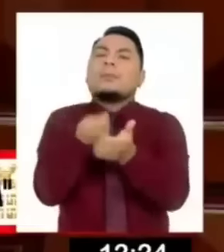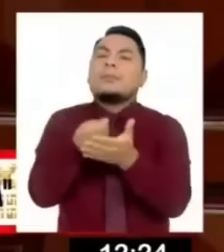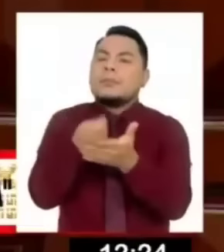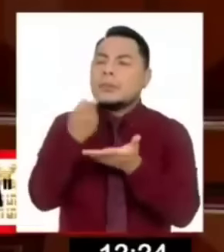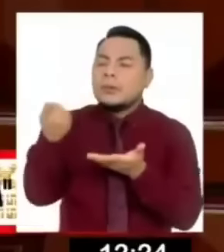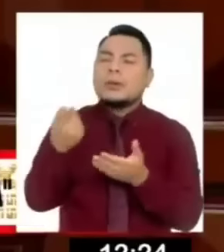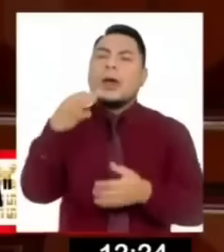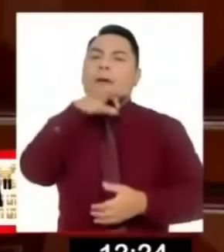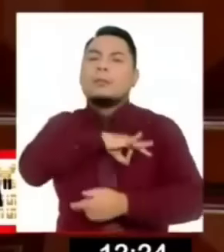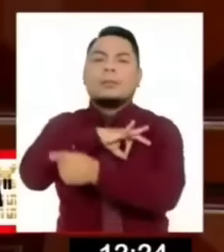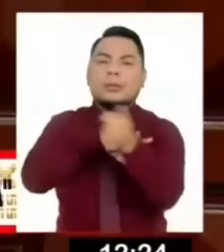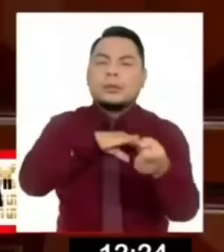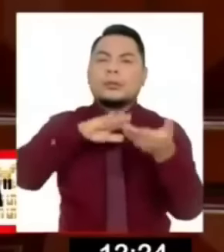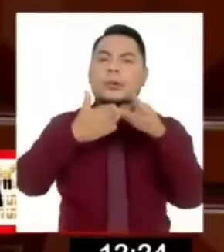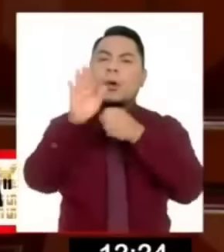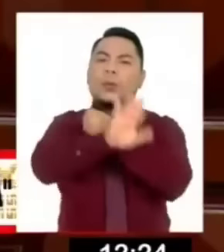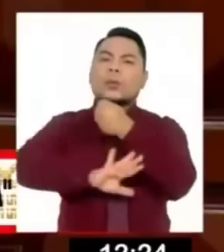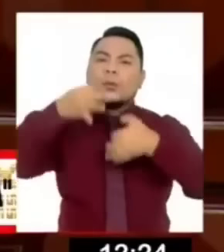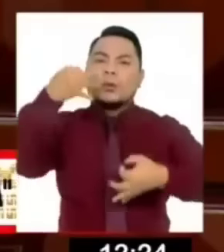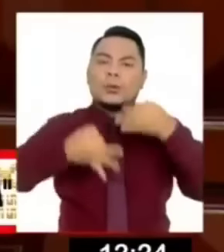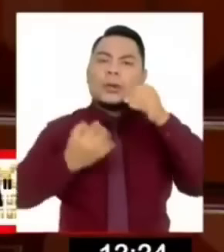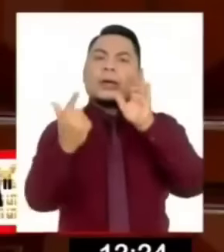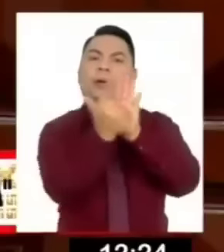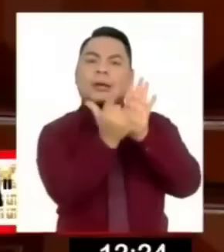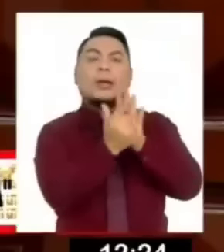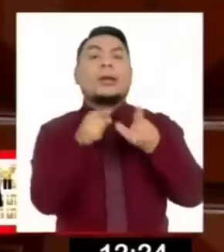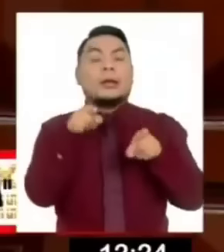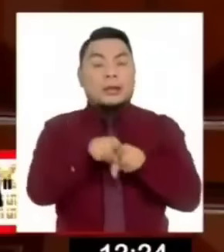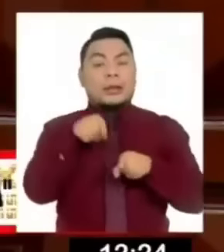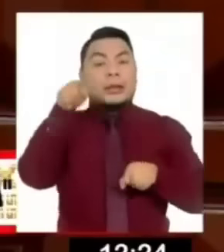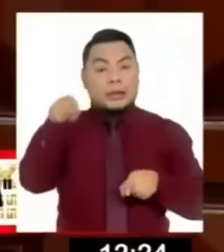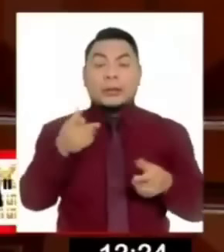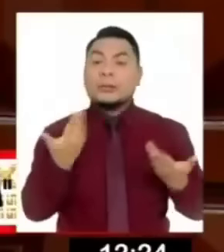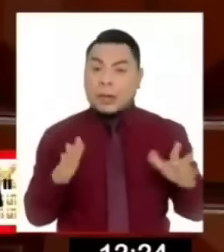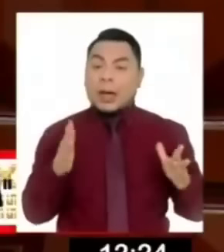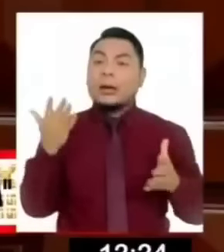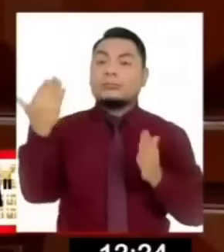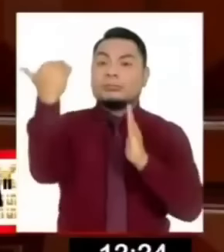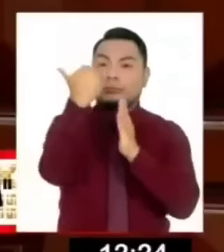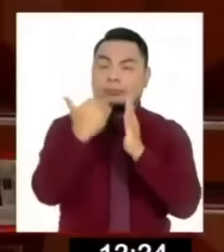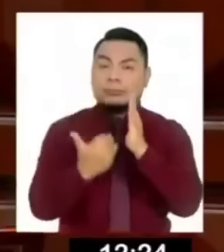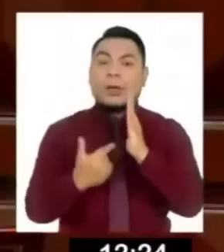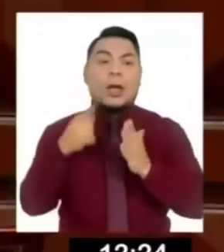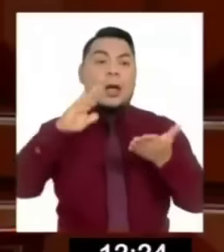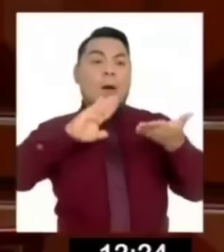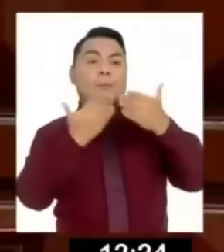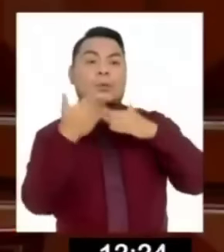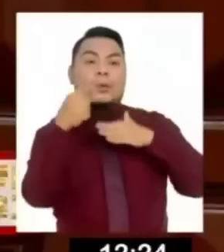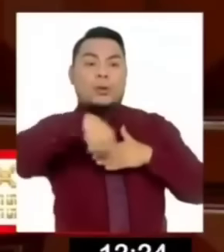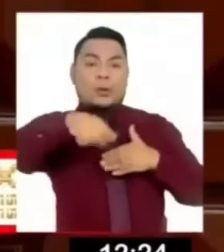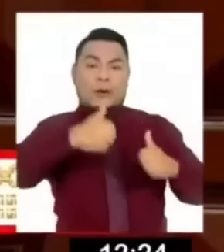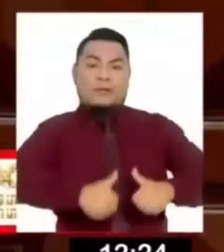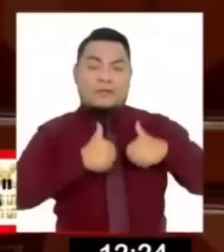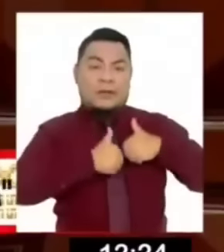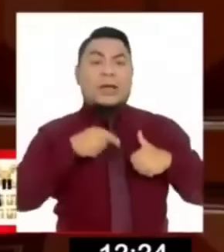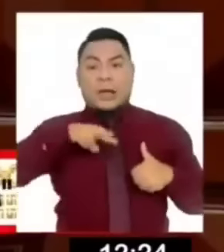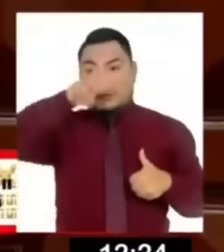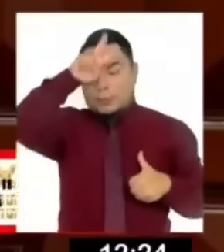procesos, mantener la seguridad jurídica y, a cambio, la población local y el país